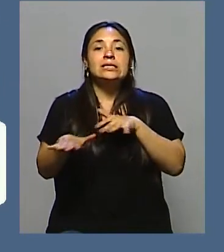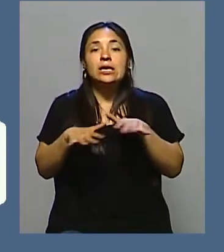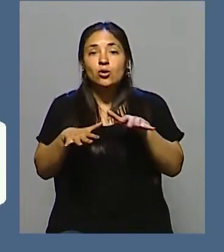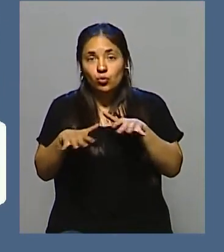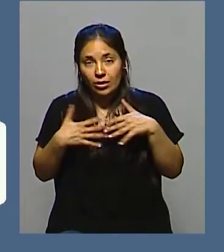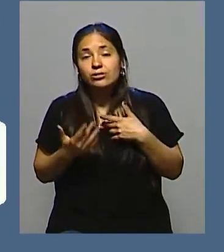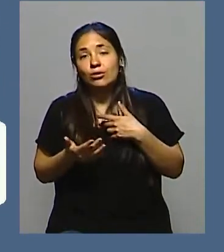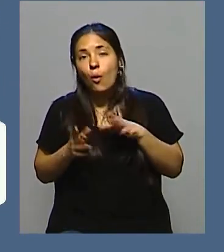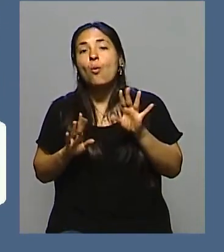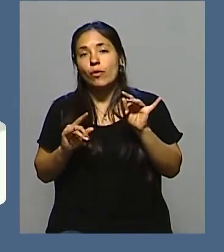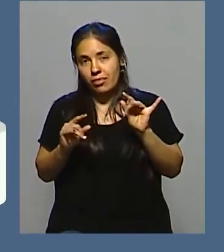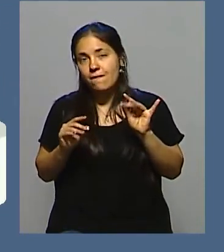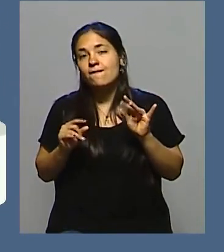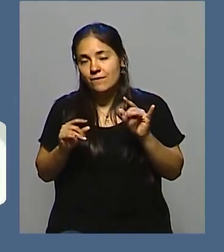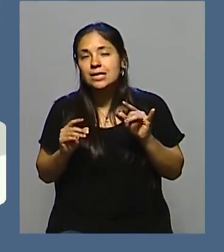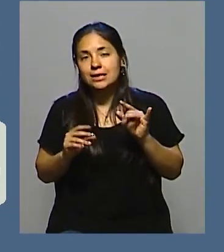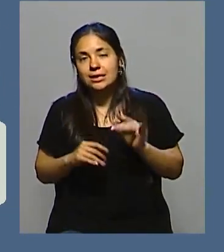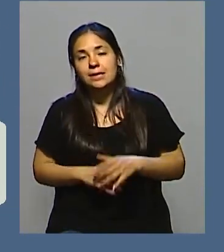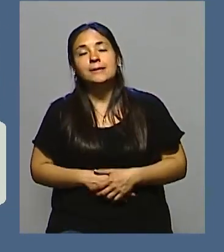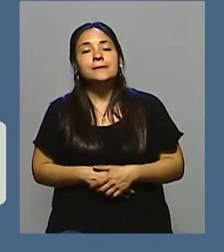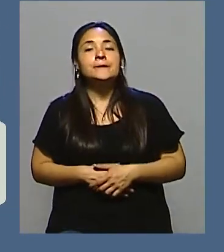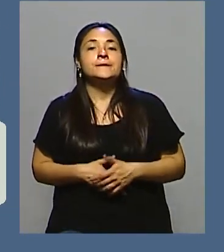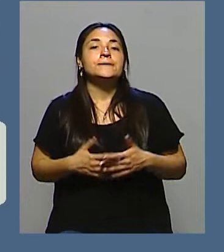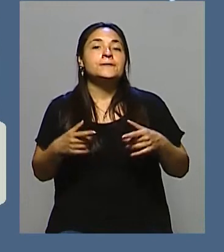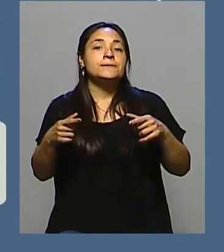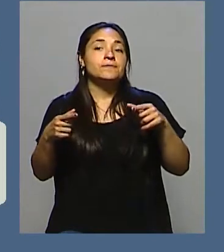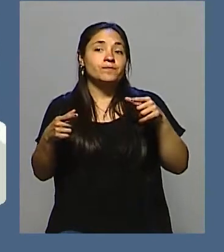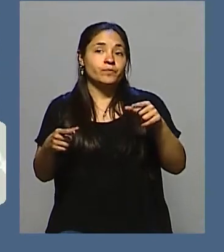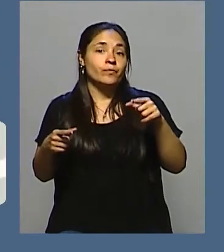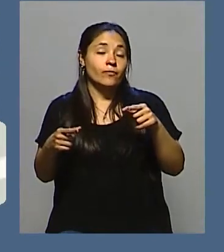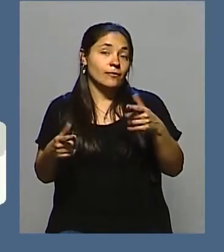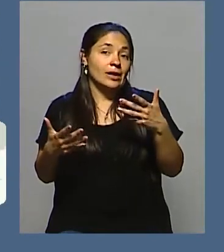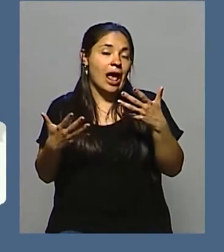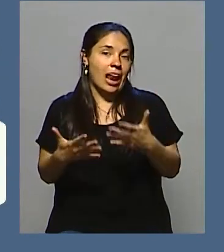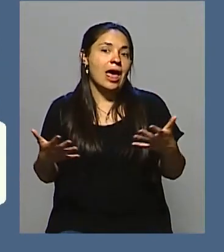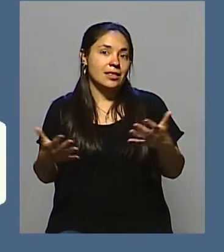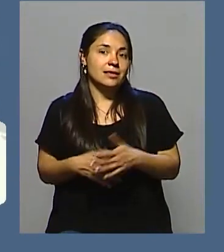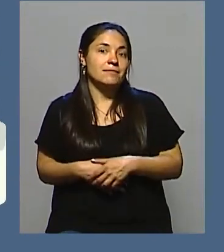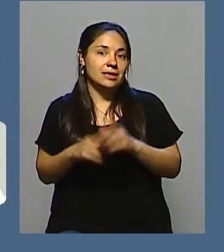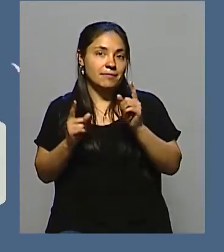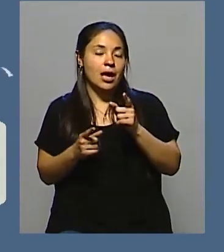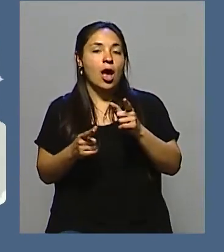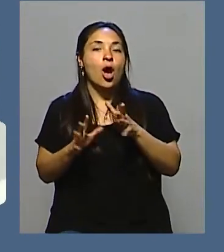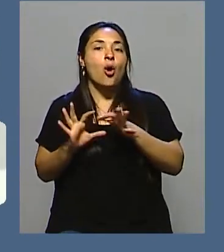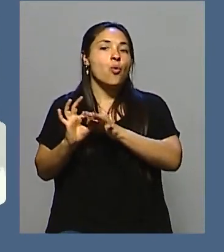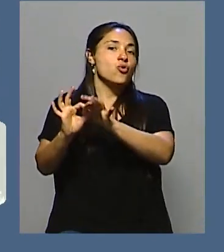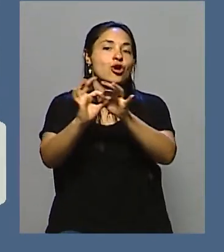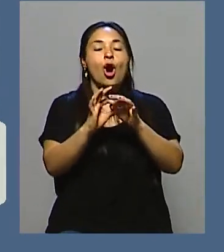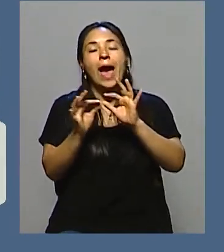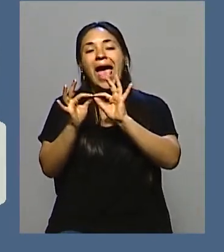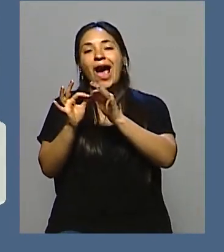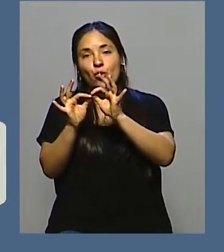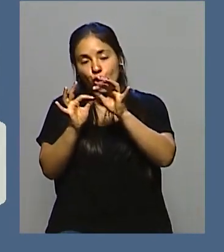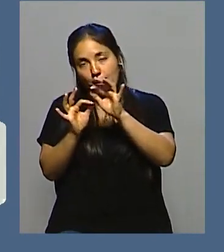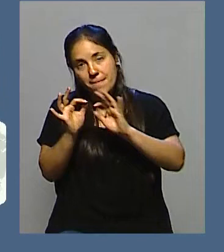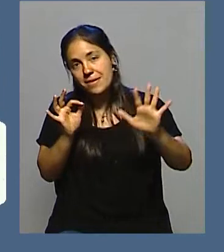situación bastante complicada. Y sobre eso, lamentablemente, la Unión Europea se está mostrando, la